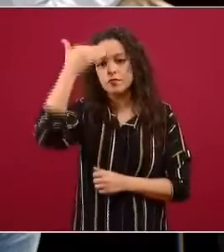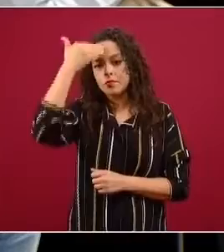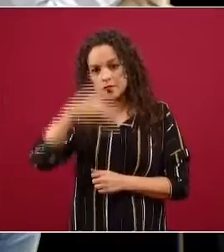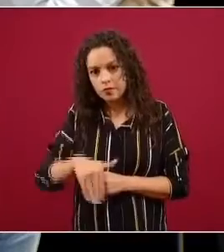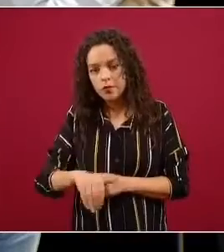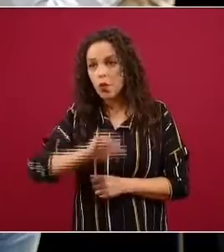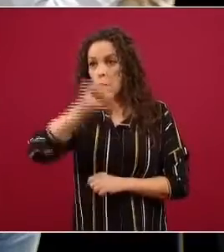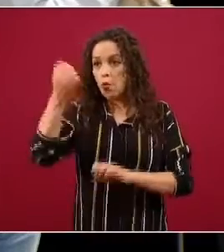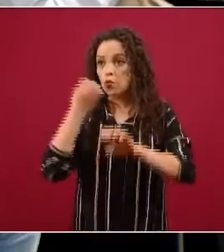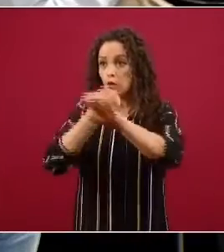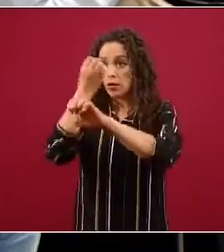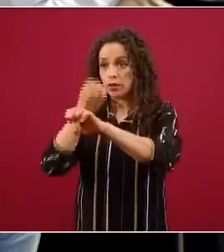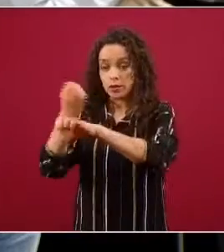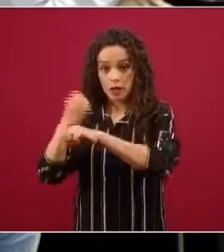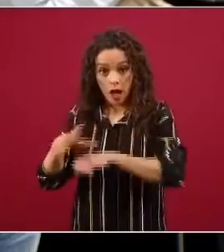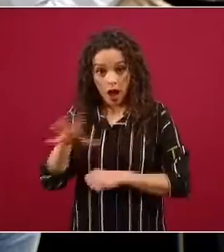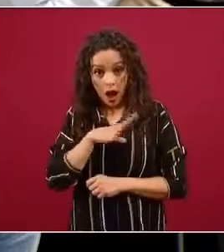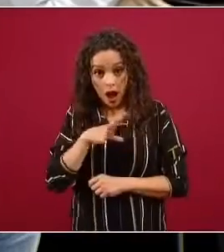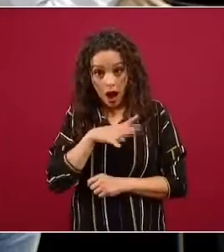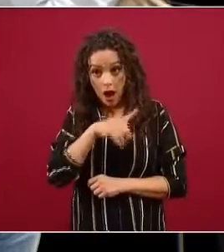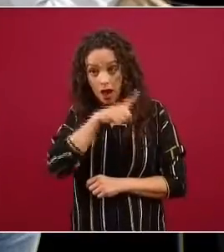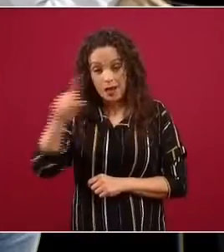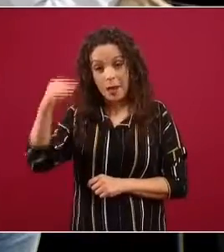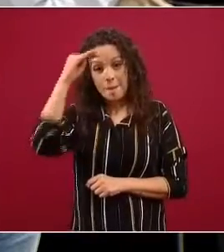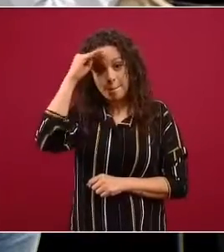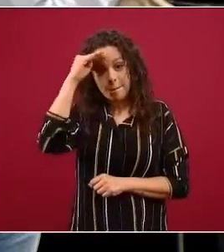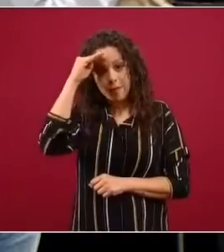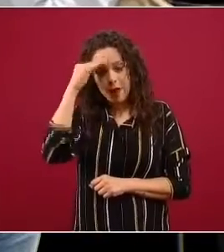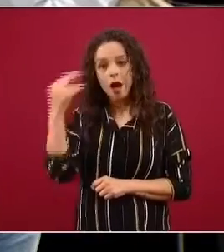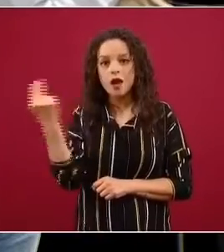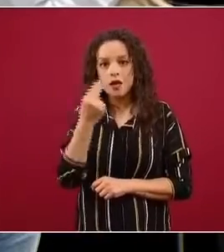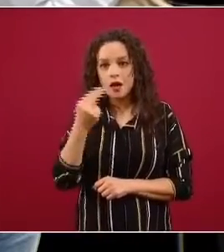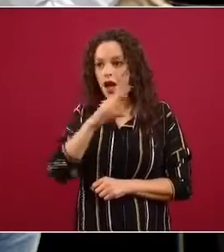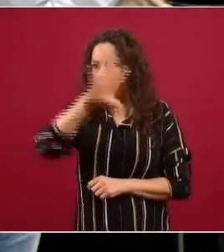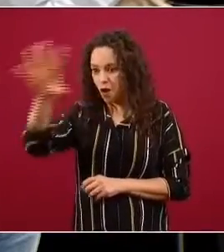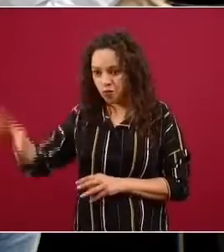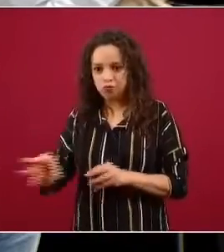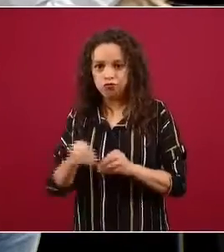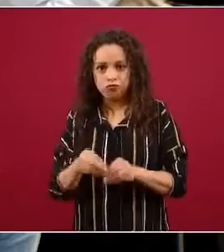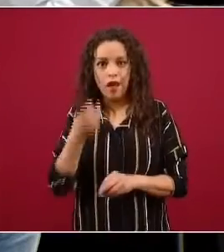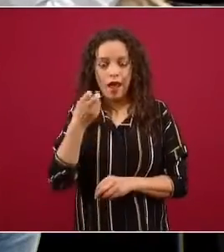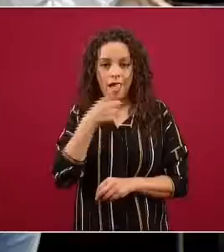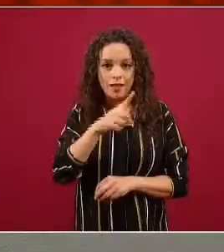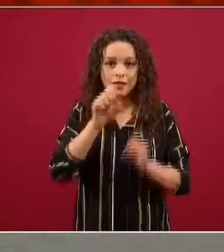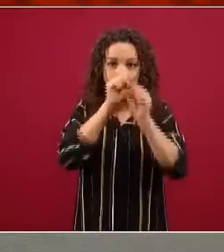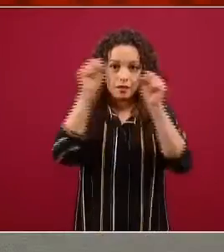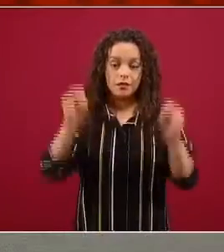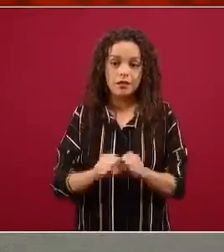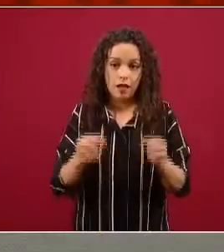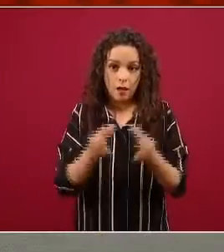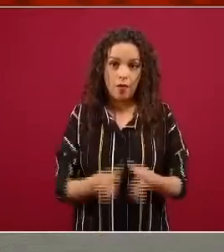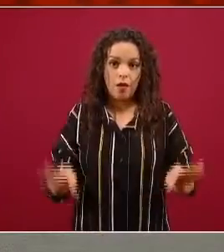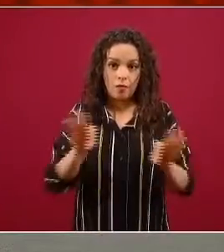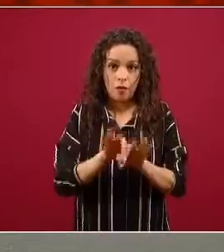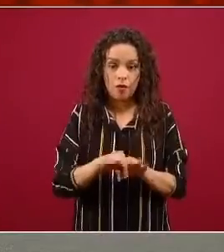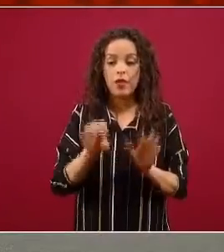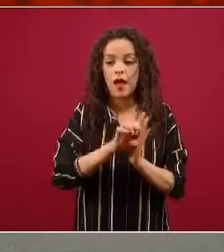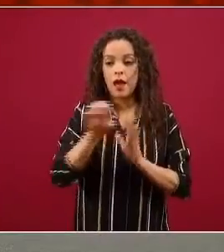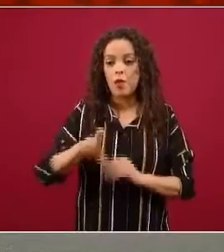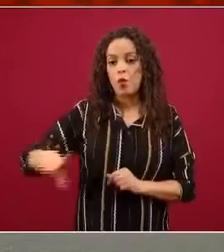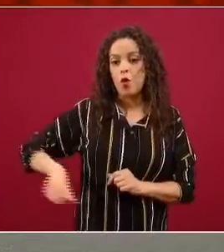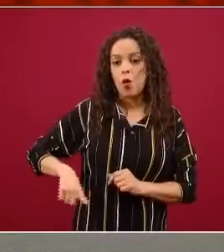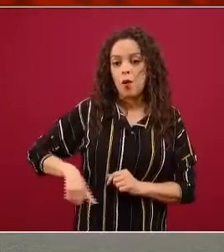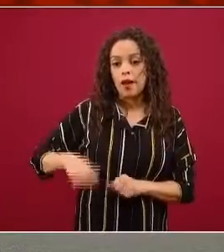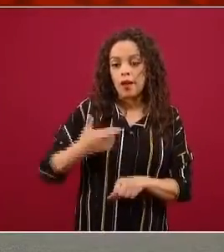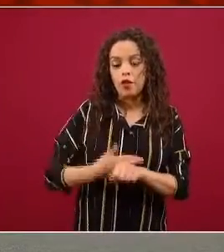de las que nos informan los viernes, que haya pensado en incorporar este tipo de sistemas. No sé si, por ejemplo, el gobernador del Mazo en el Estado de México, en las